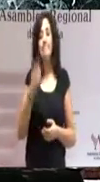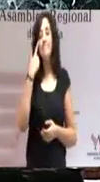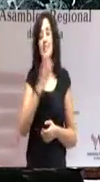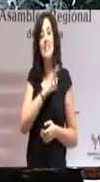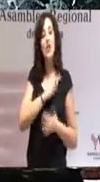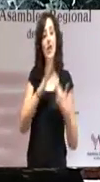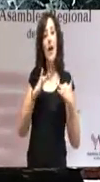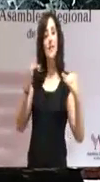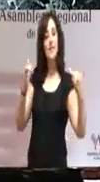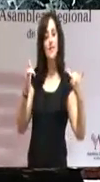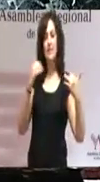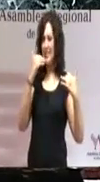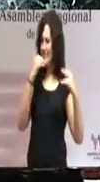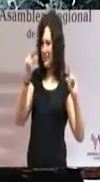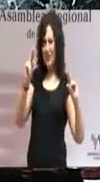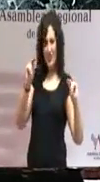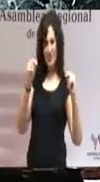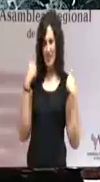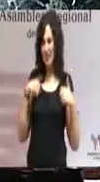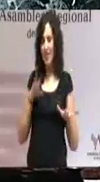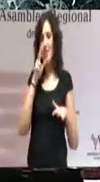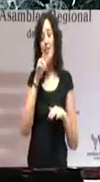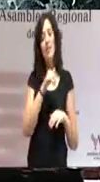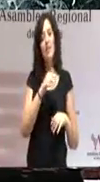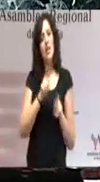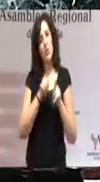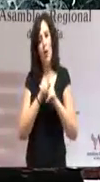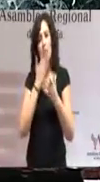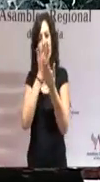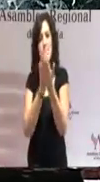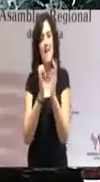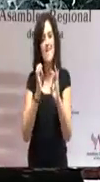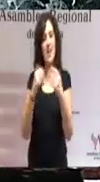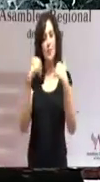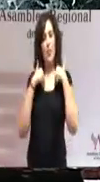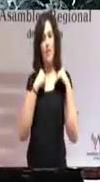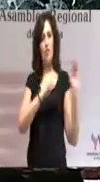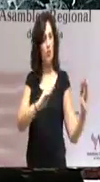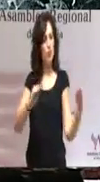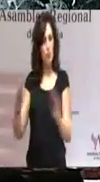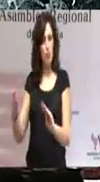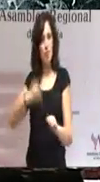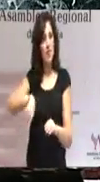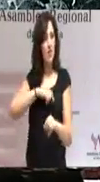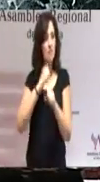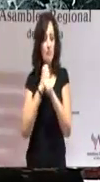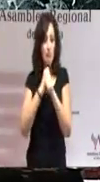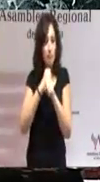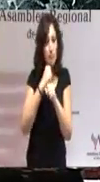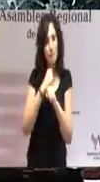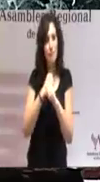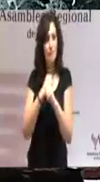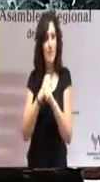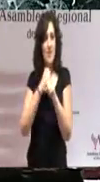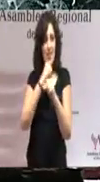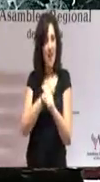señorías, termino ya. Y termino apelando a su responsabilidad. Hemos trabajado, han trabajado en